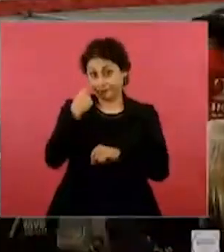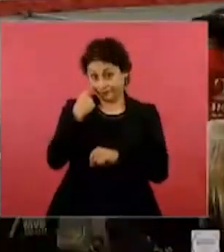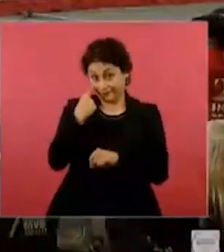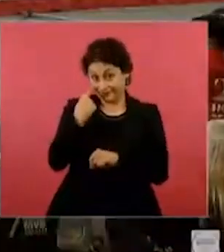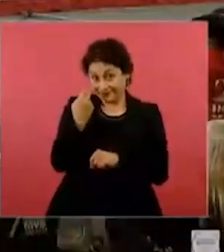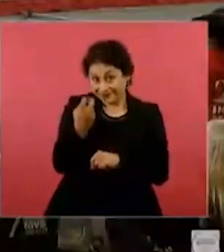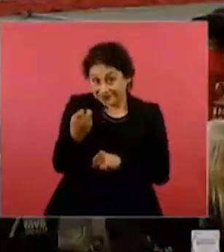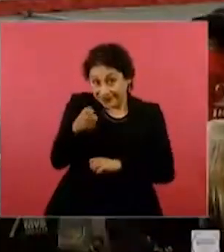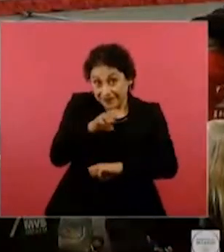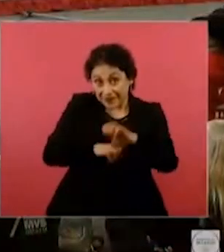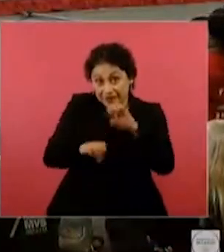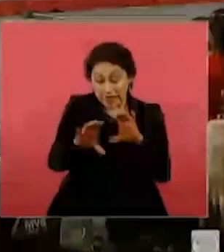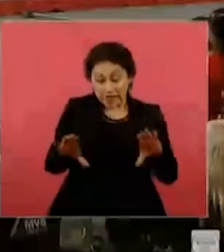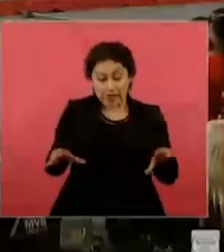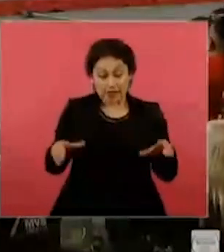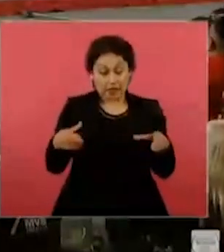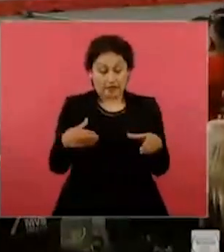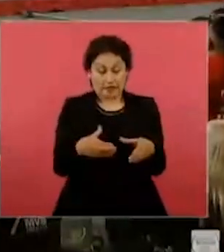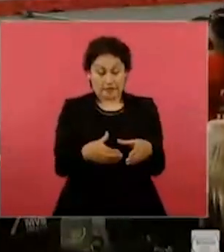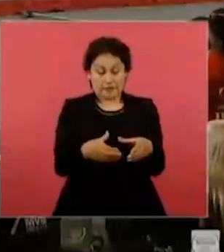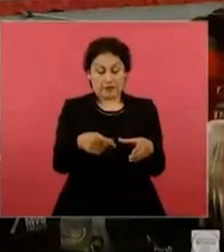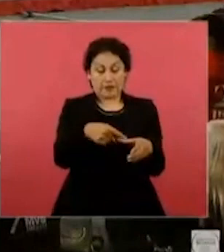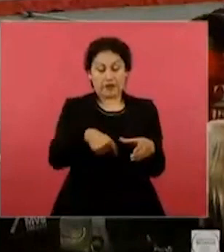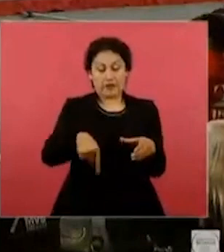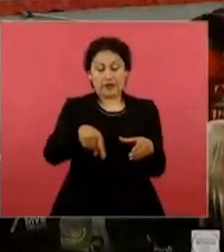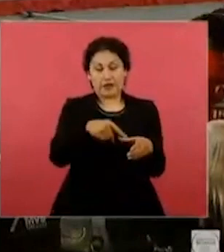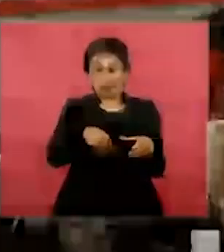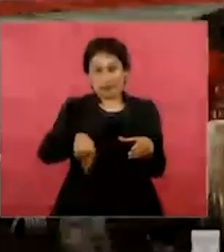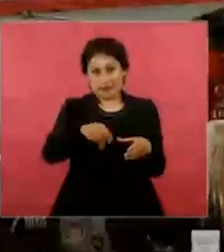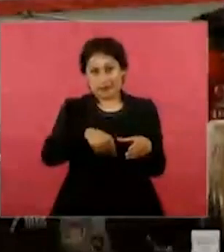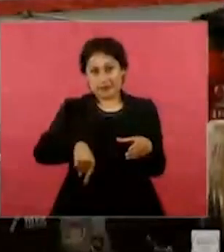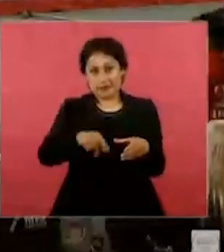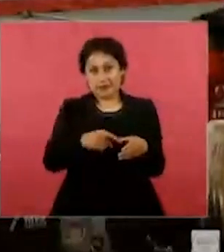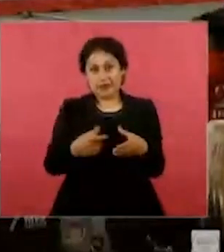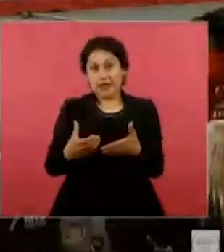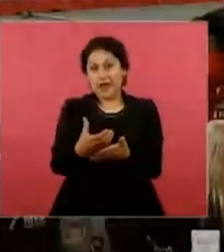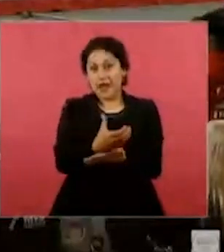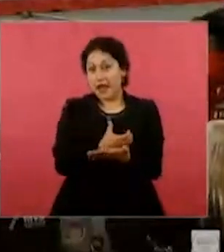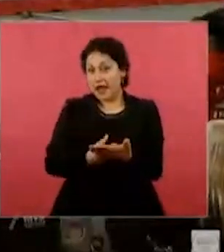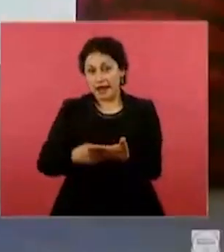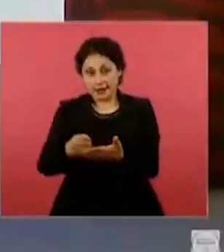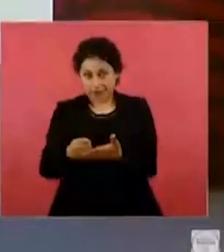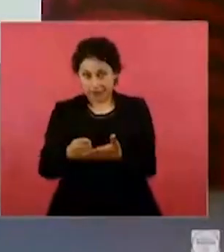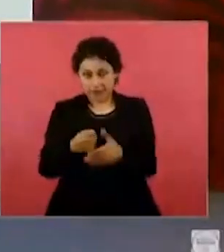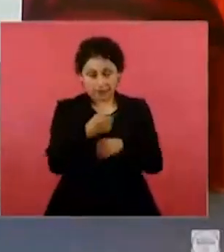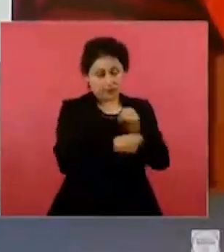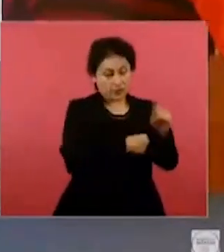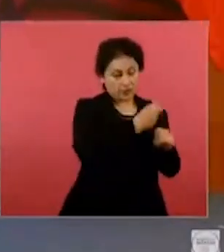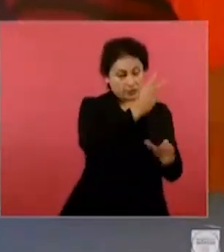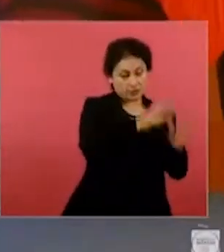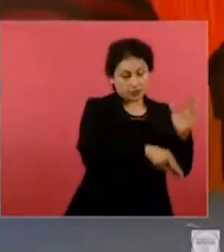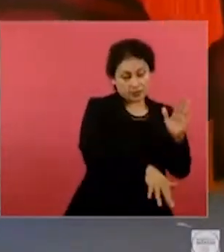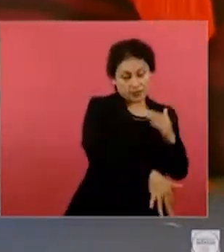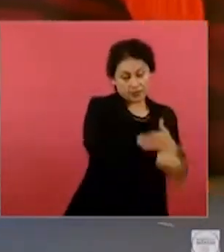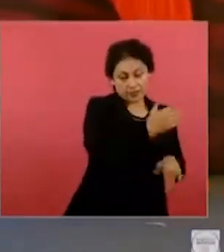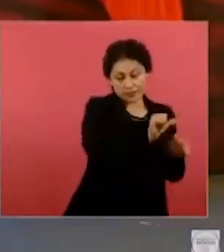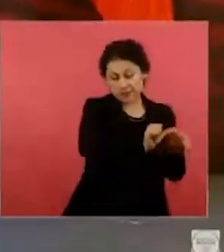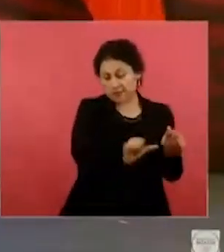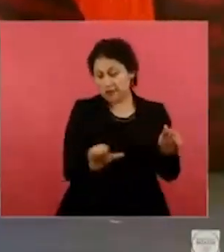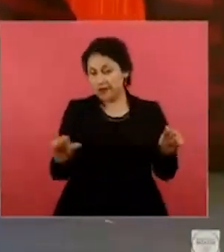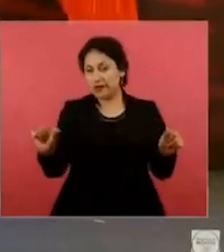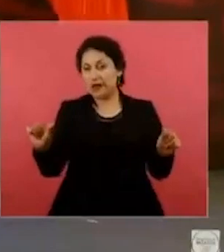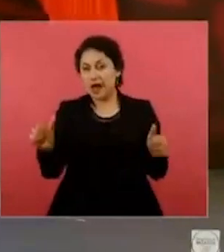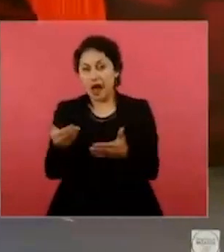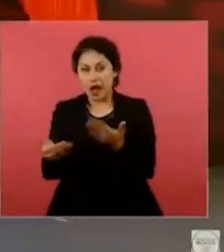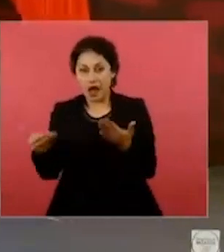tiene respuesta por parte de mexicanos contra la corrupción y la impunidad a quien le pidió que investigue los contratos las empresas de la